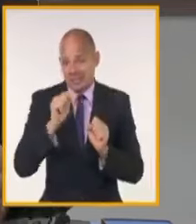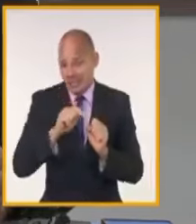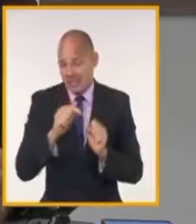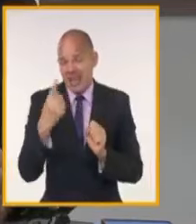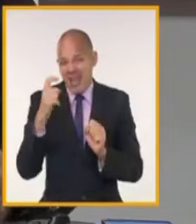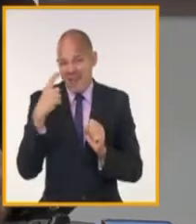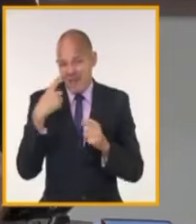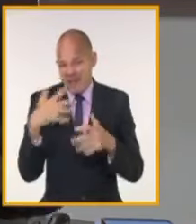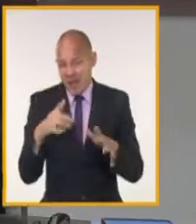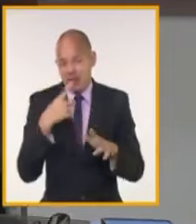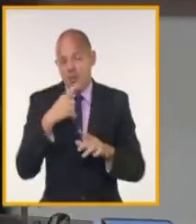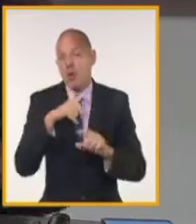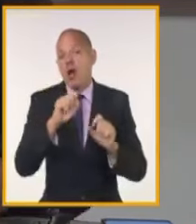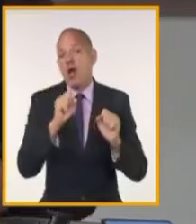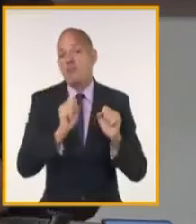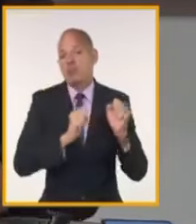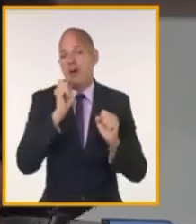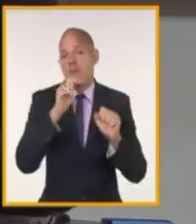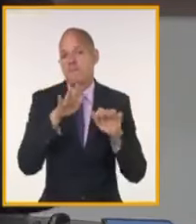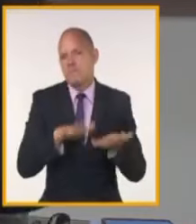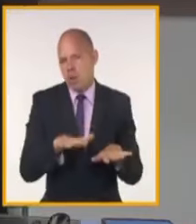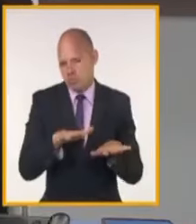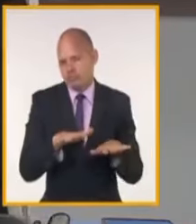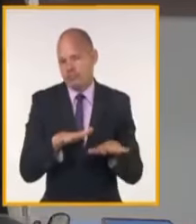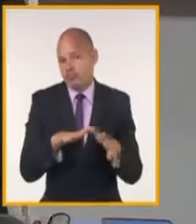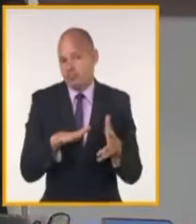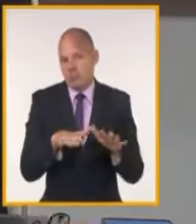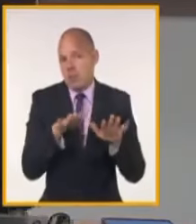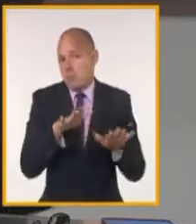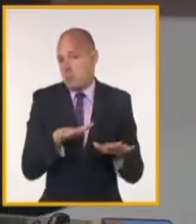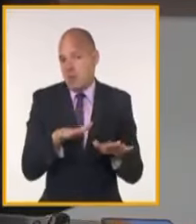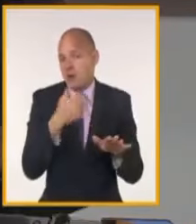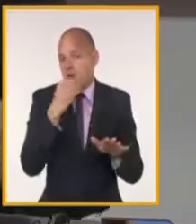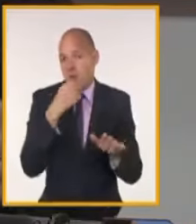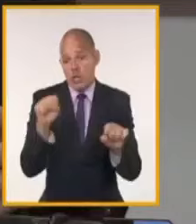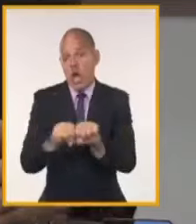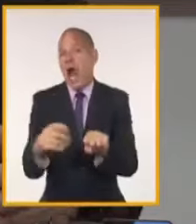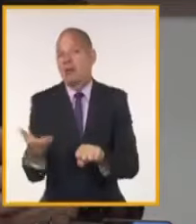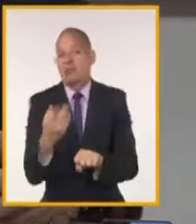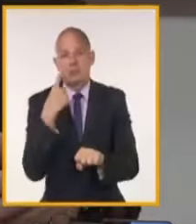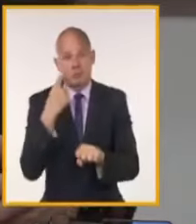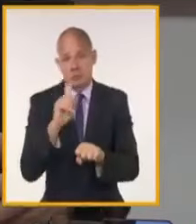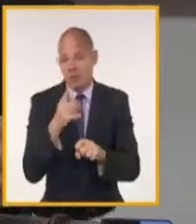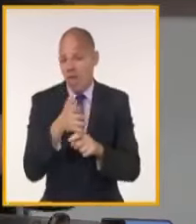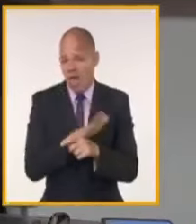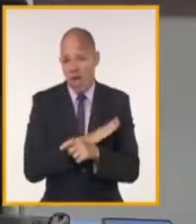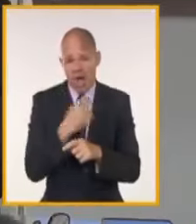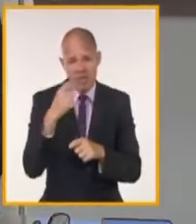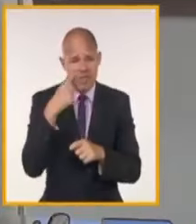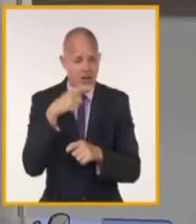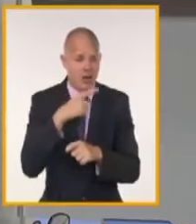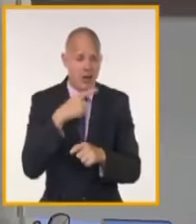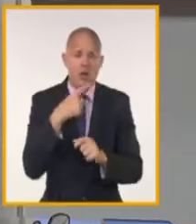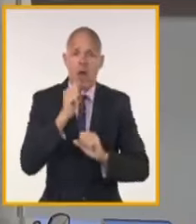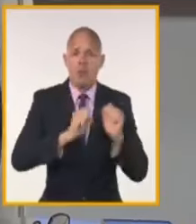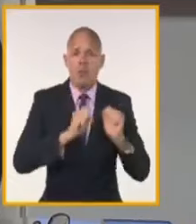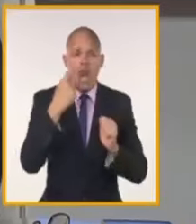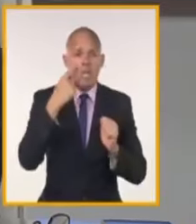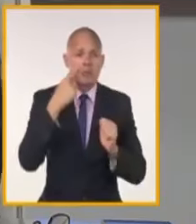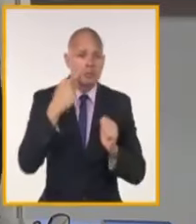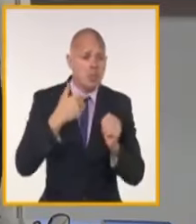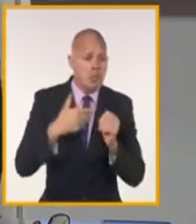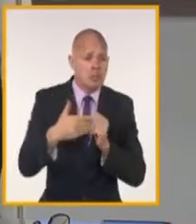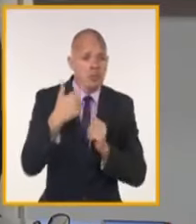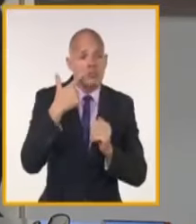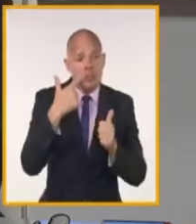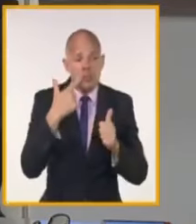estar parados no se ha canib alado con mucha disciplina no se le saca una pieza de un motor al otro Eso no